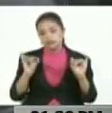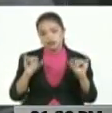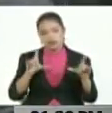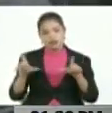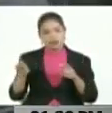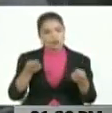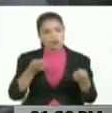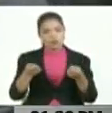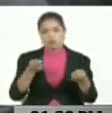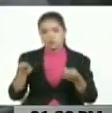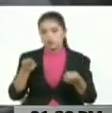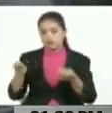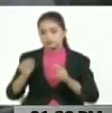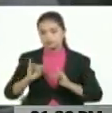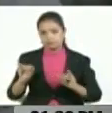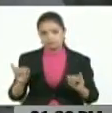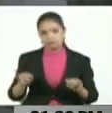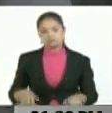siendo controladas.